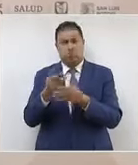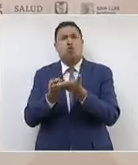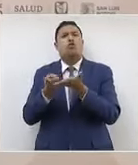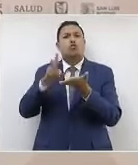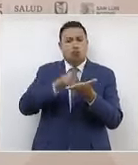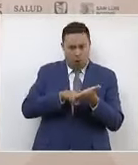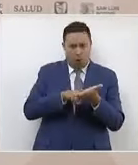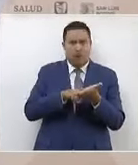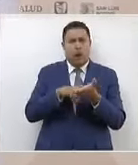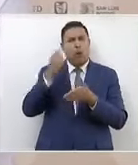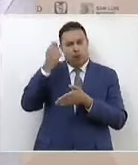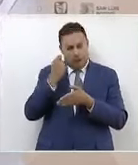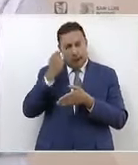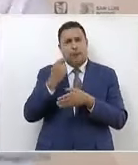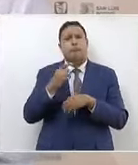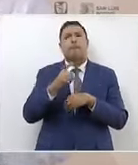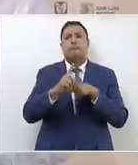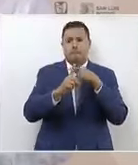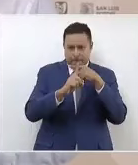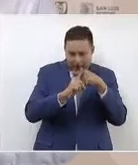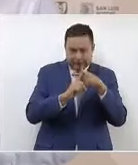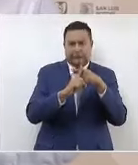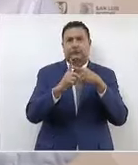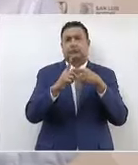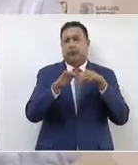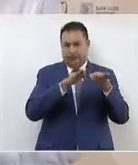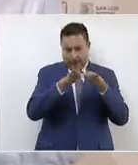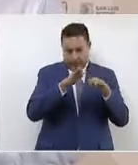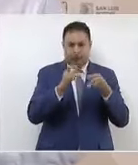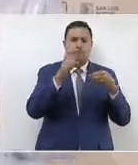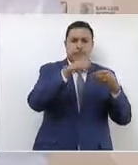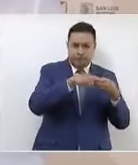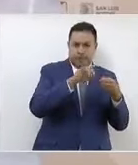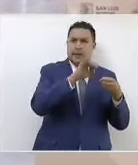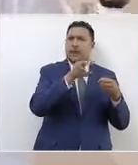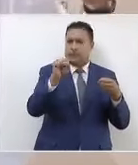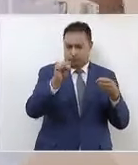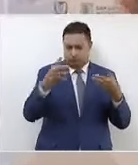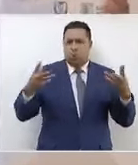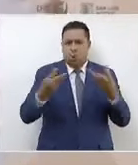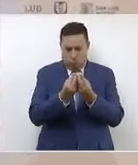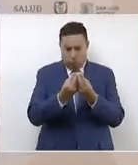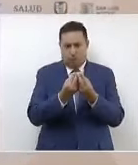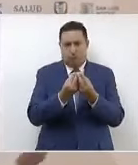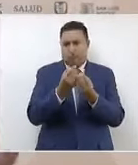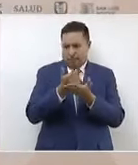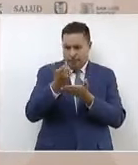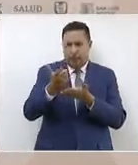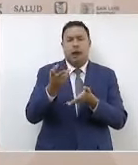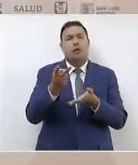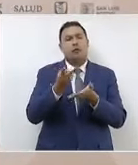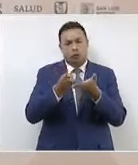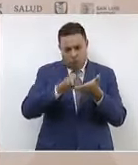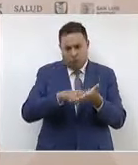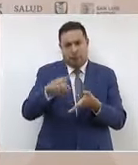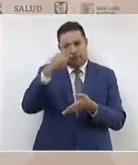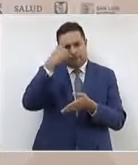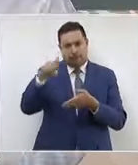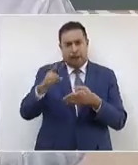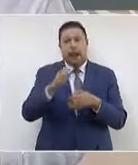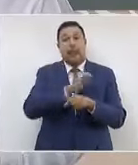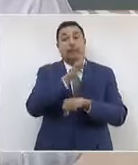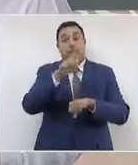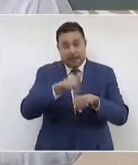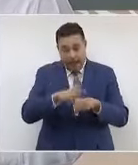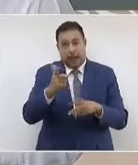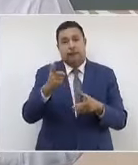ingreso trabajando en el sistema IMSS-Bienestar para poder tener médicos generales, para poder tener especialistas.